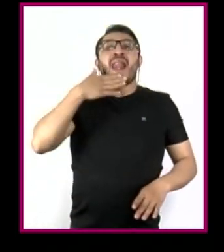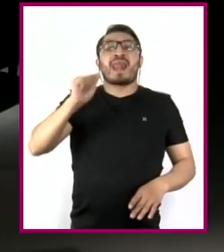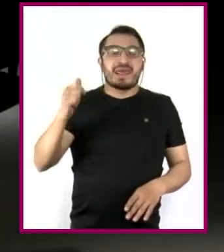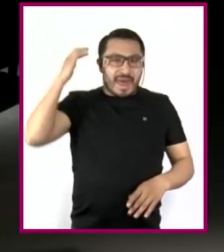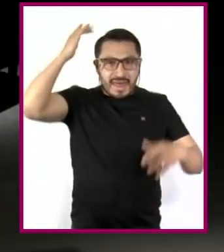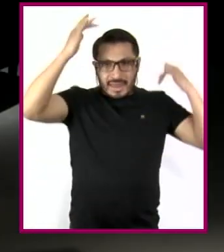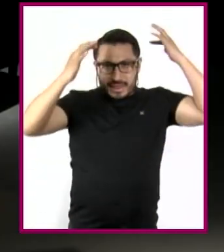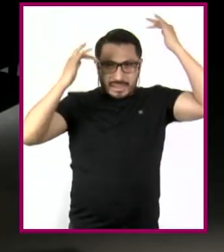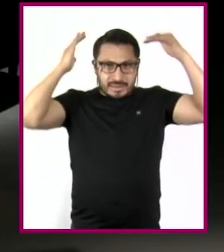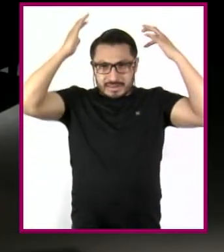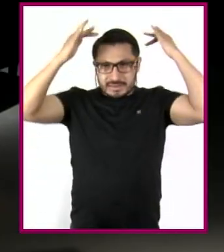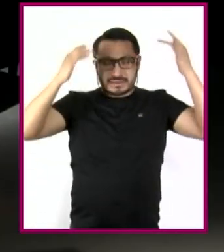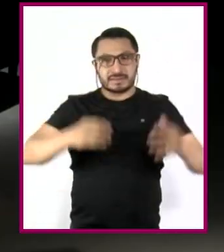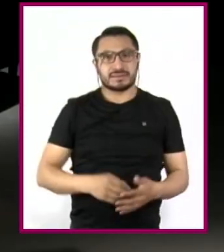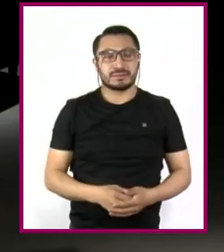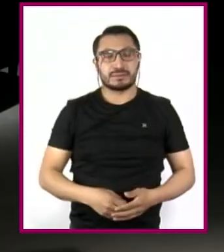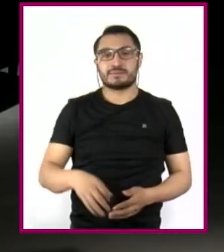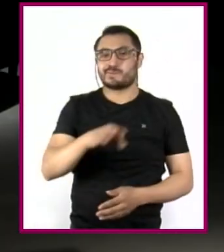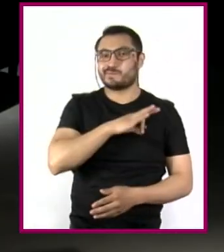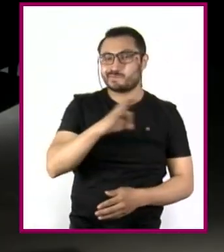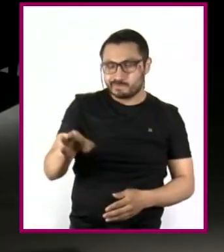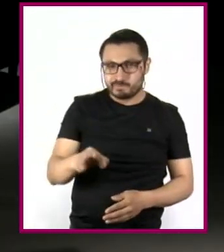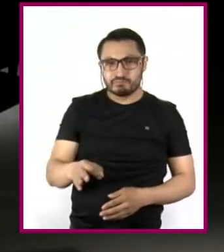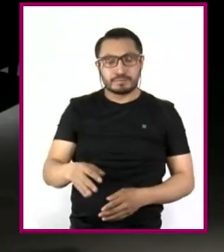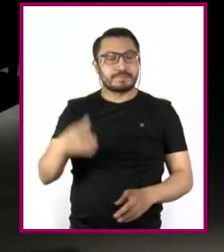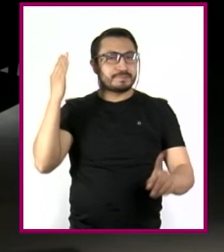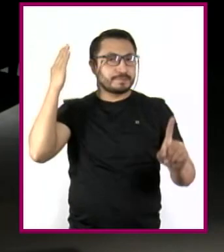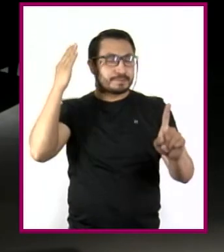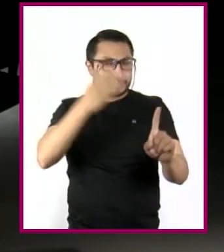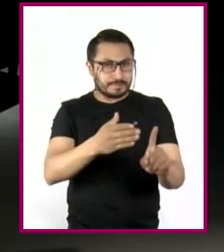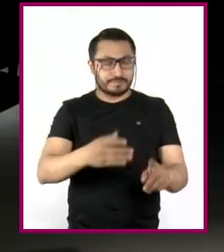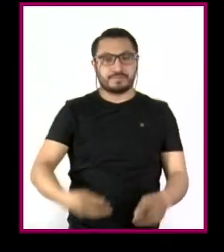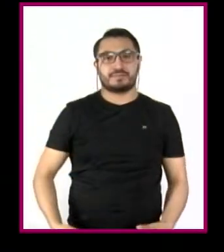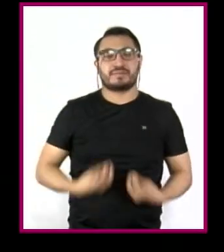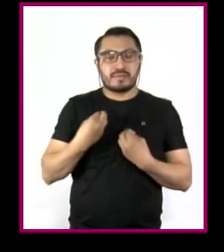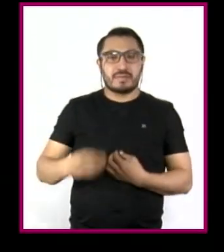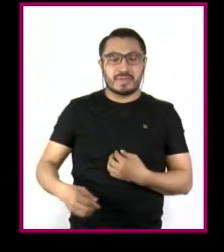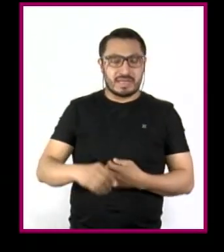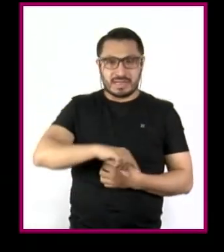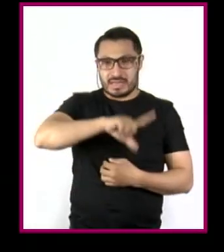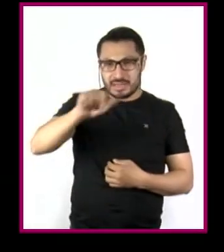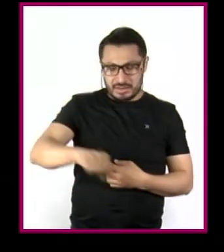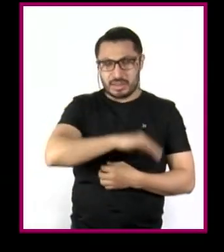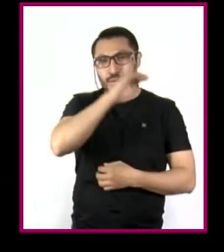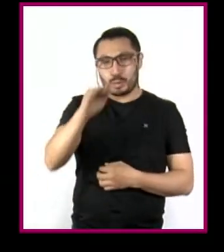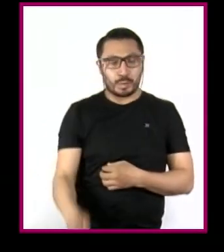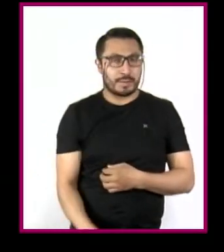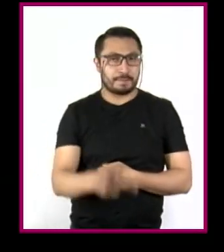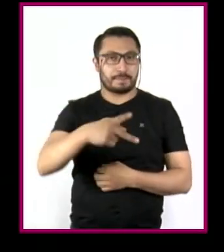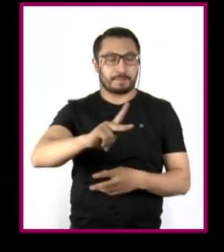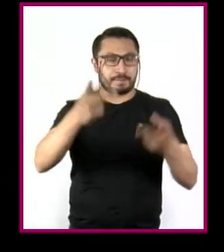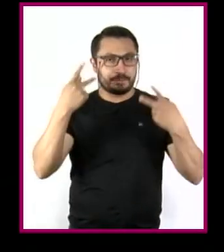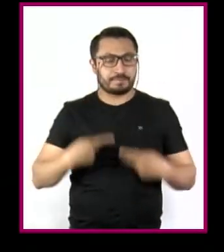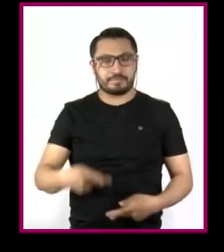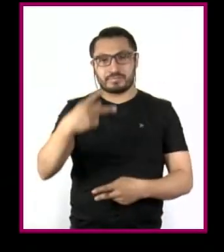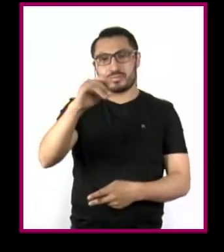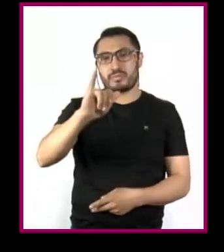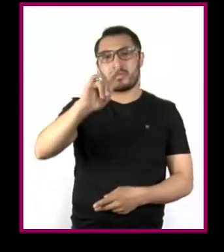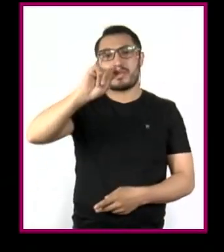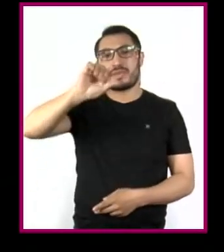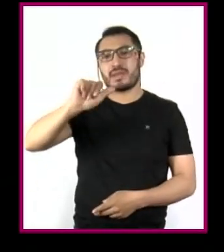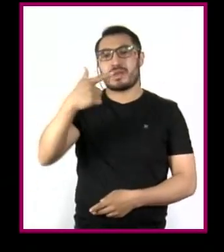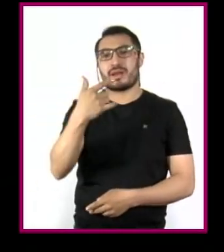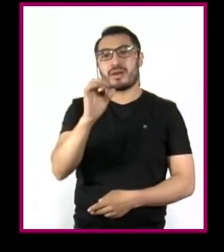razonar. Podemos esperar que haya una vida después de la muerte. Pero los pitagóricos no pensaban que